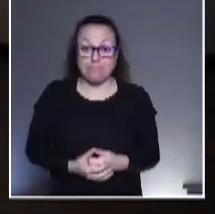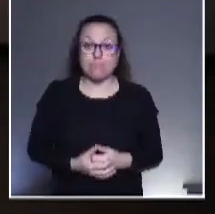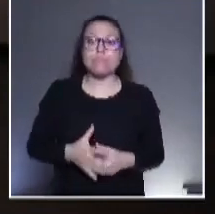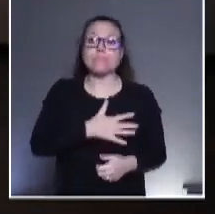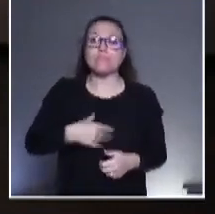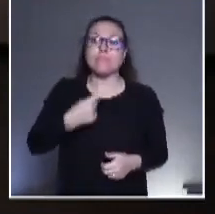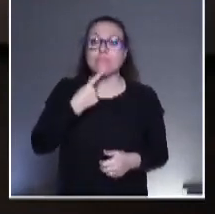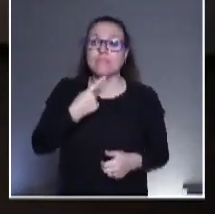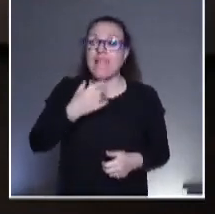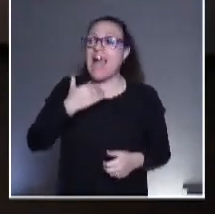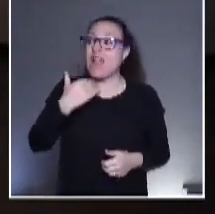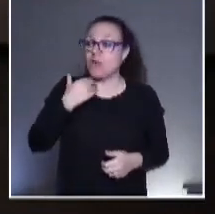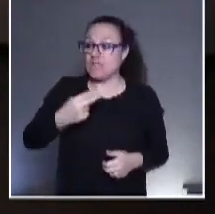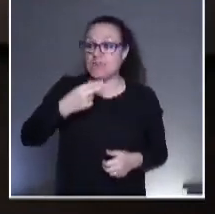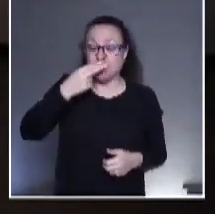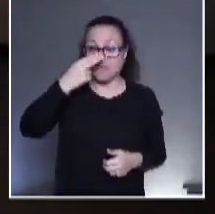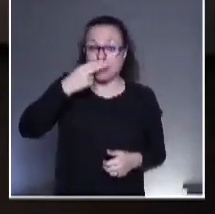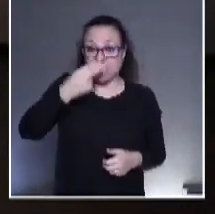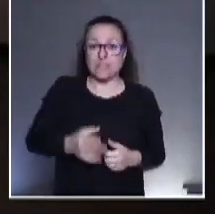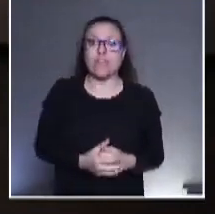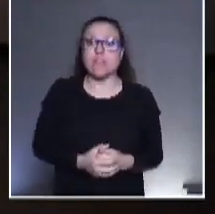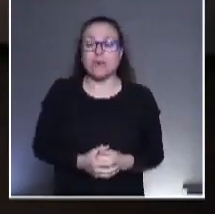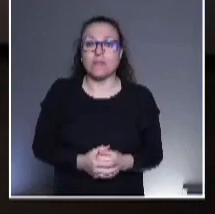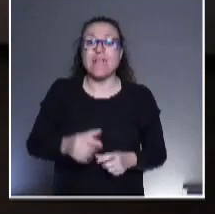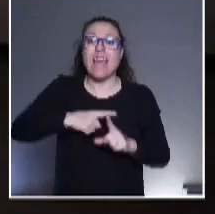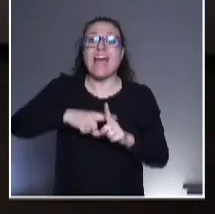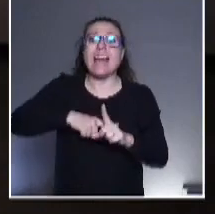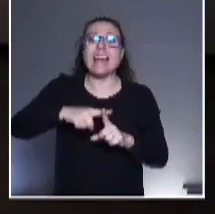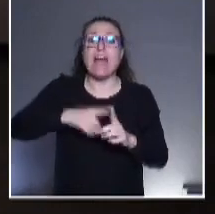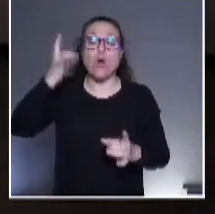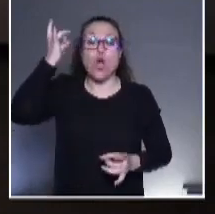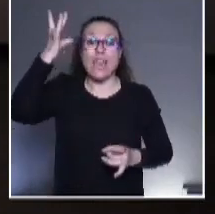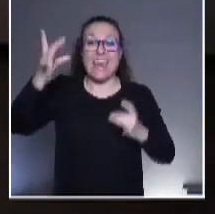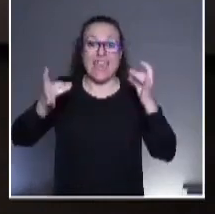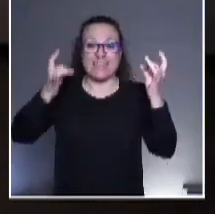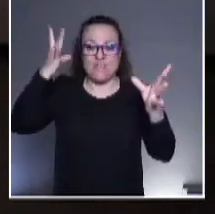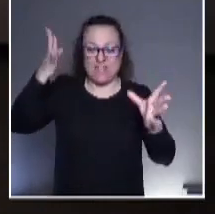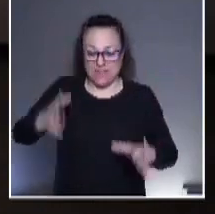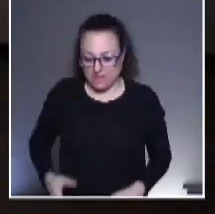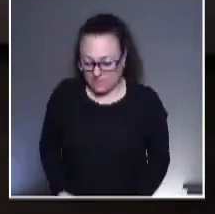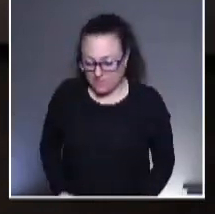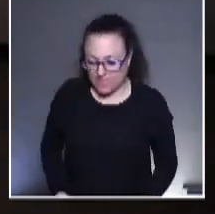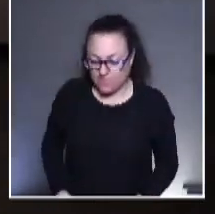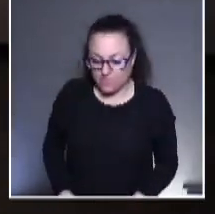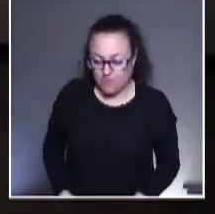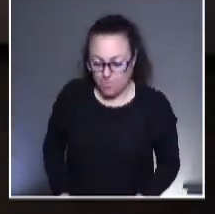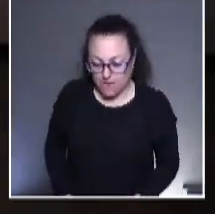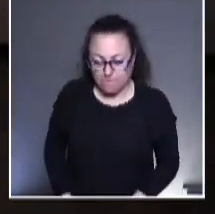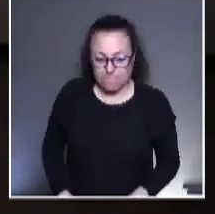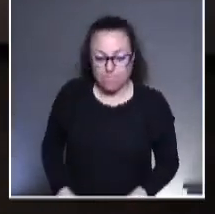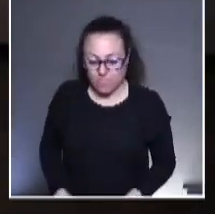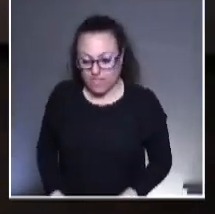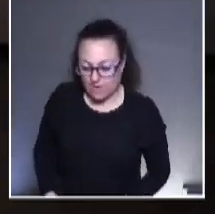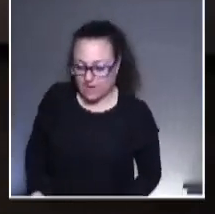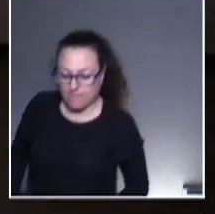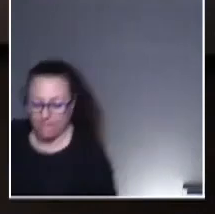interesante que algún día intentaré desarrollar es el grado de creatividad que surge en este tipo de proyectos. ¿Por qué? Porque todo el mundo